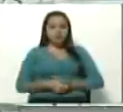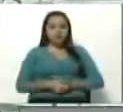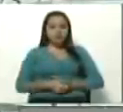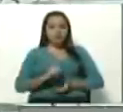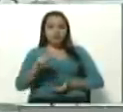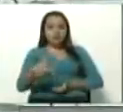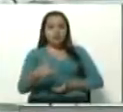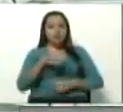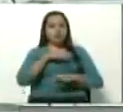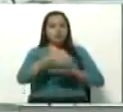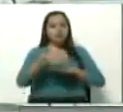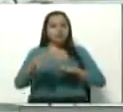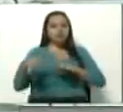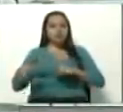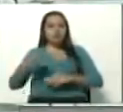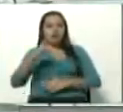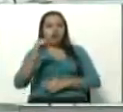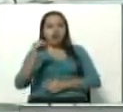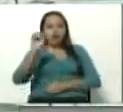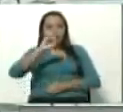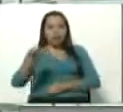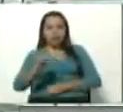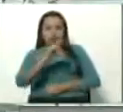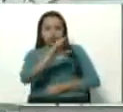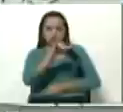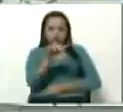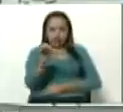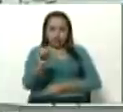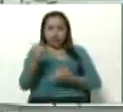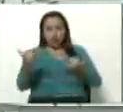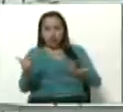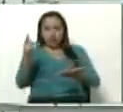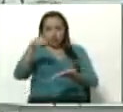del municipio Juan Germán Rocio Nieves, donde nos encontramos,